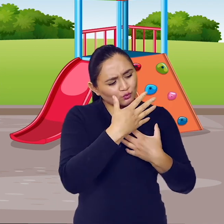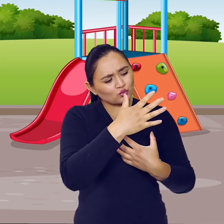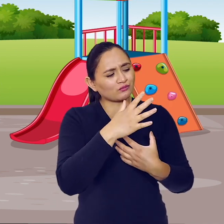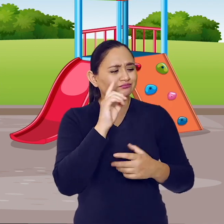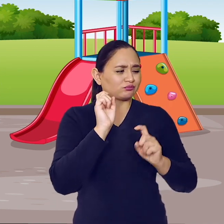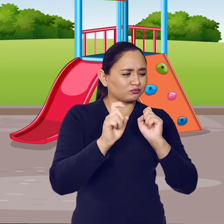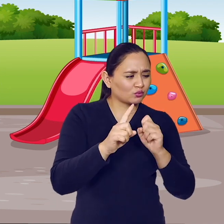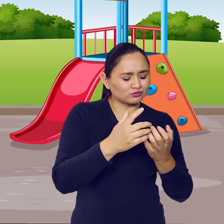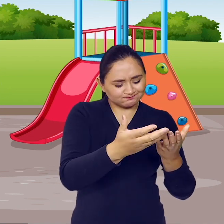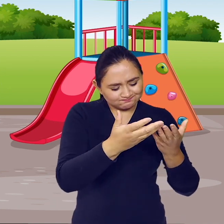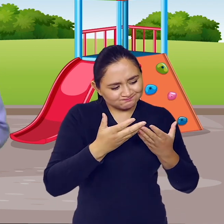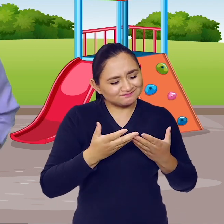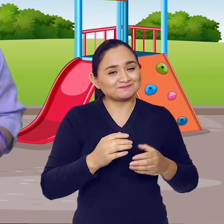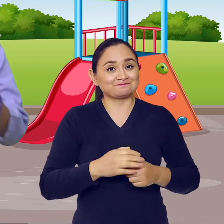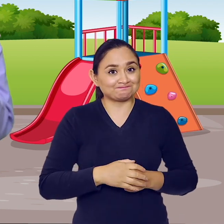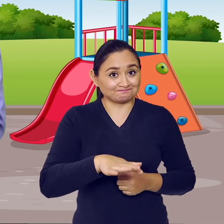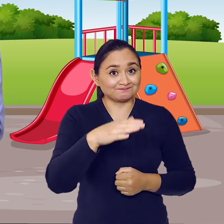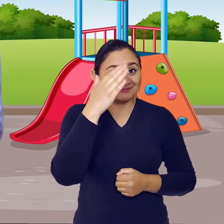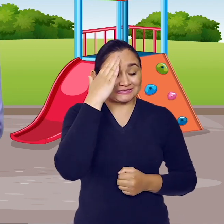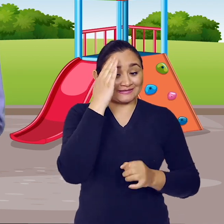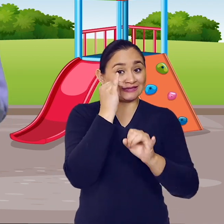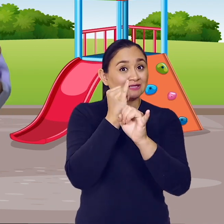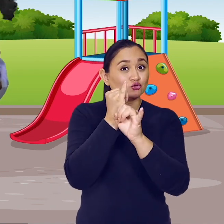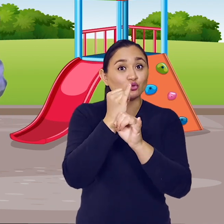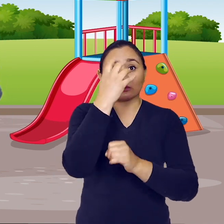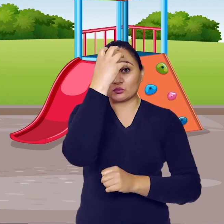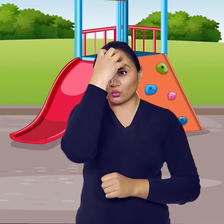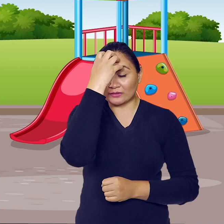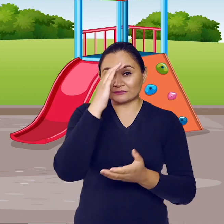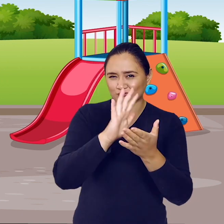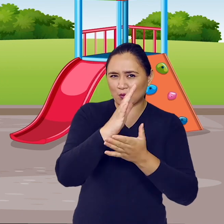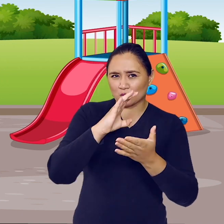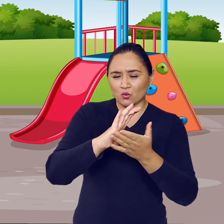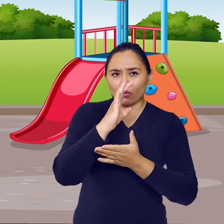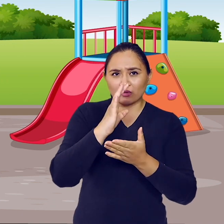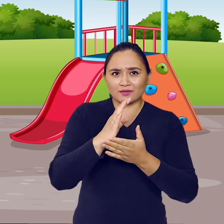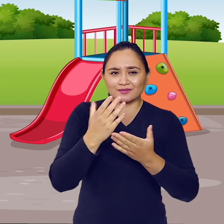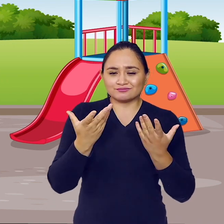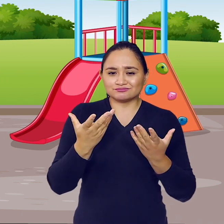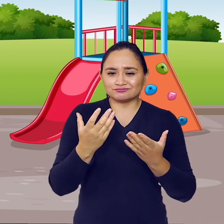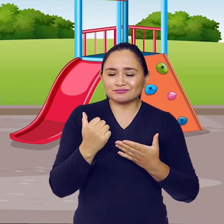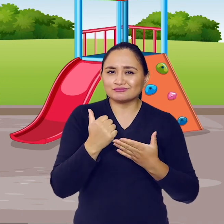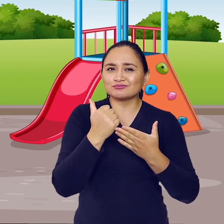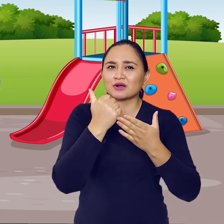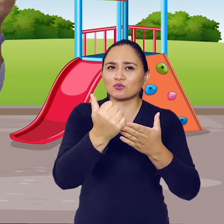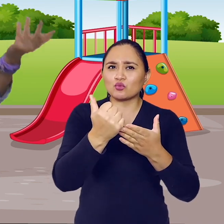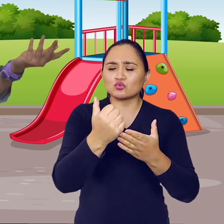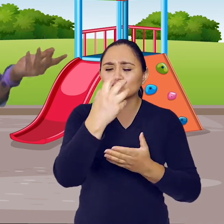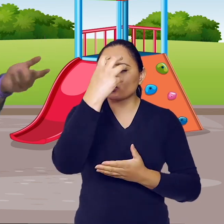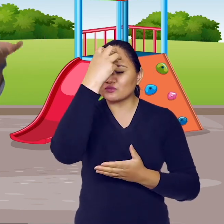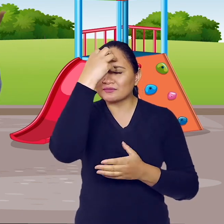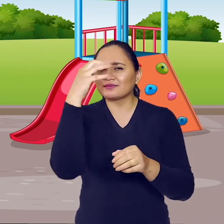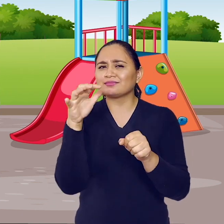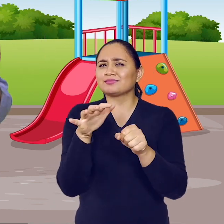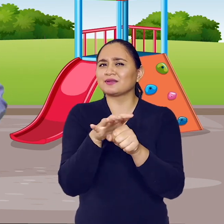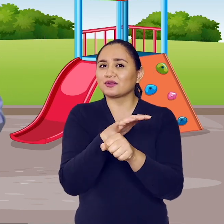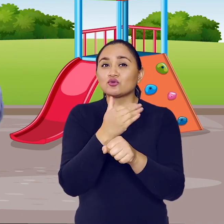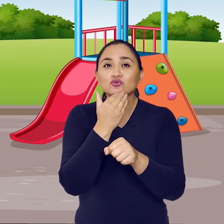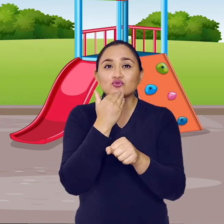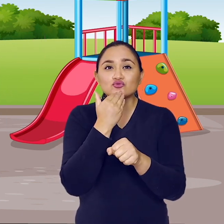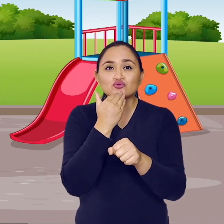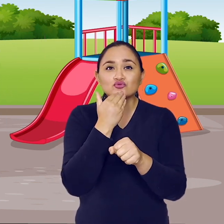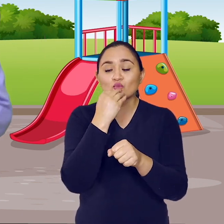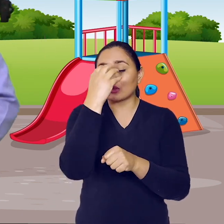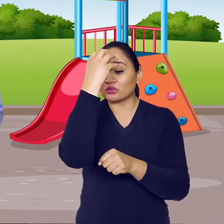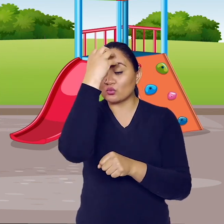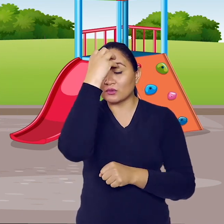inquietudes. ¿Sabes? Las instituciones educativas debemos brindar una educación integral a través de la educación de